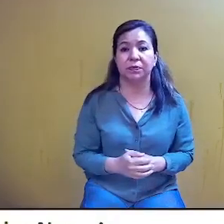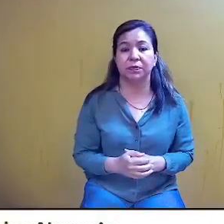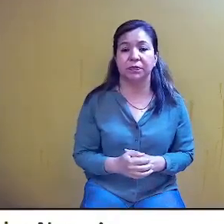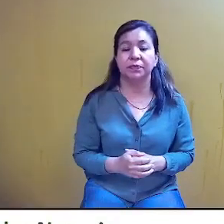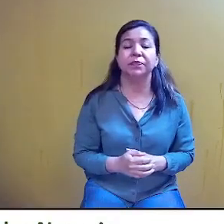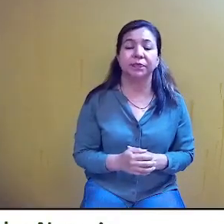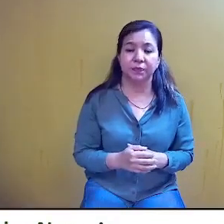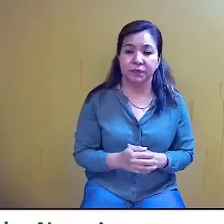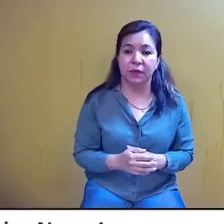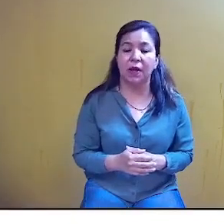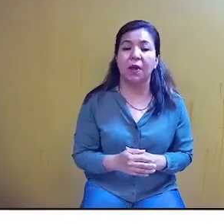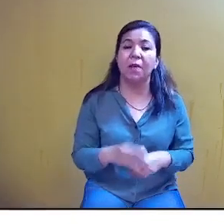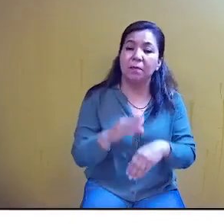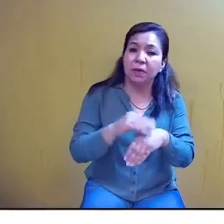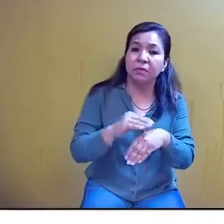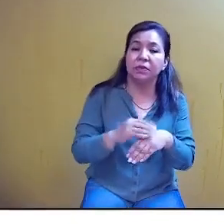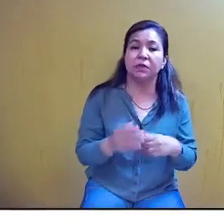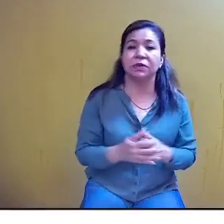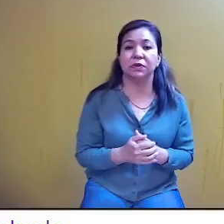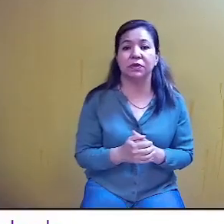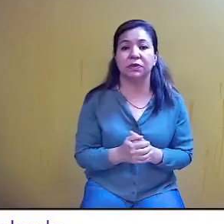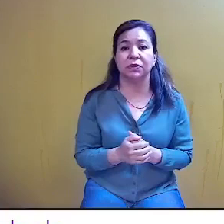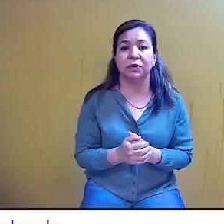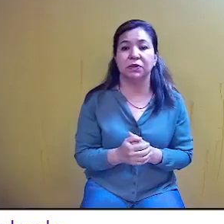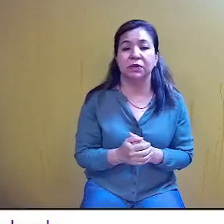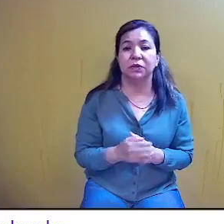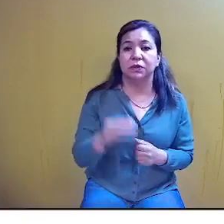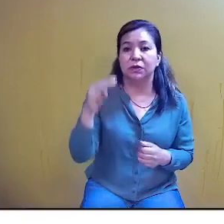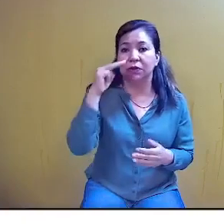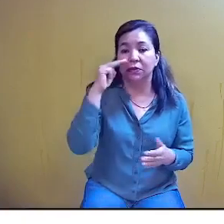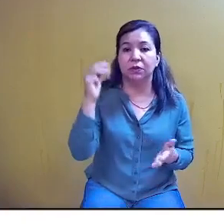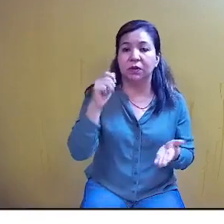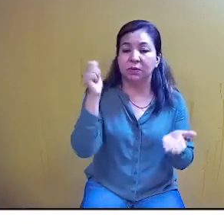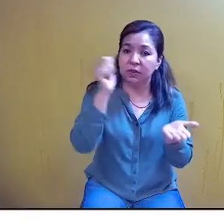autorización, magistrada presidenta, magistrado José Inés Betancur Salgado.